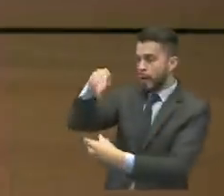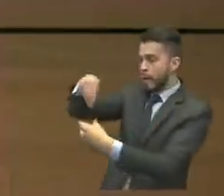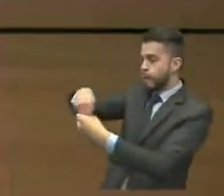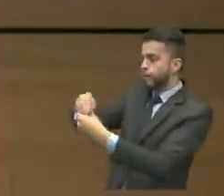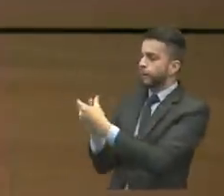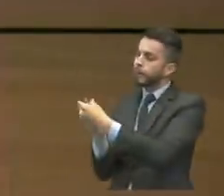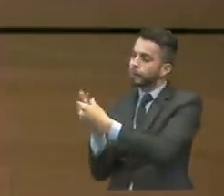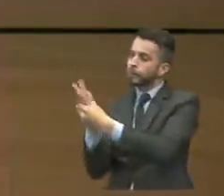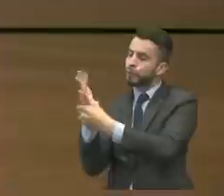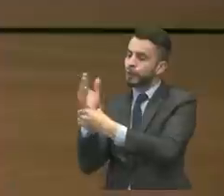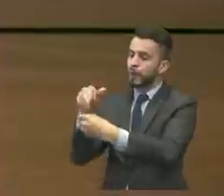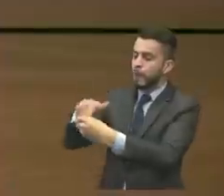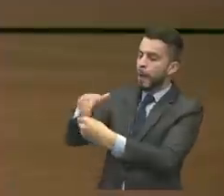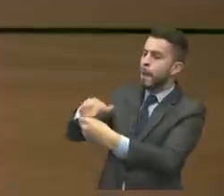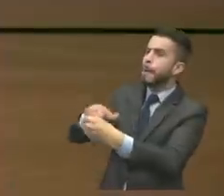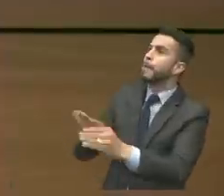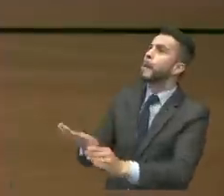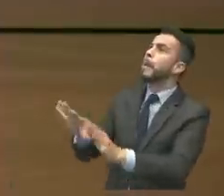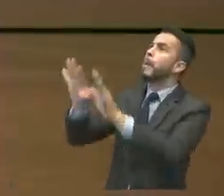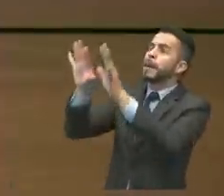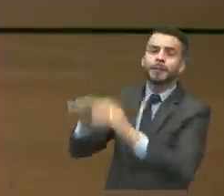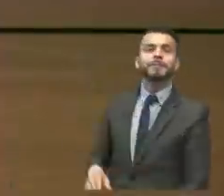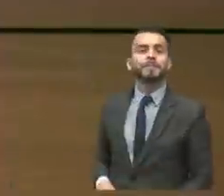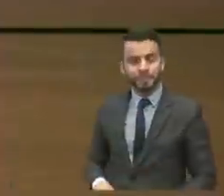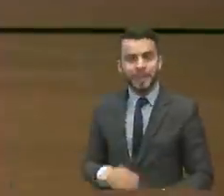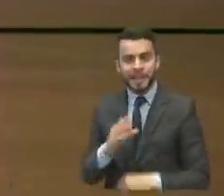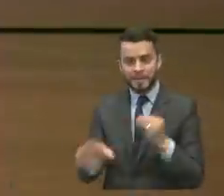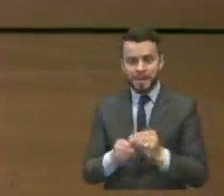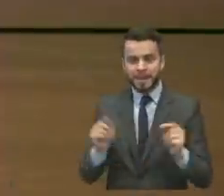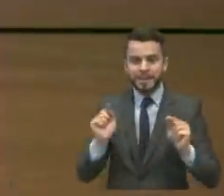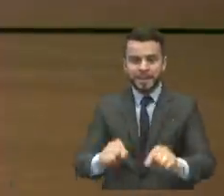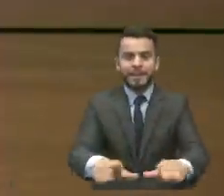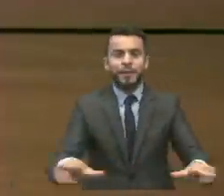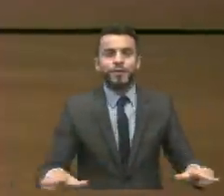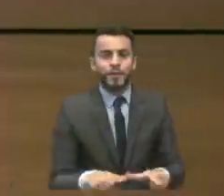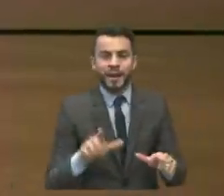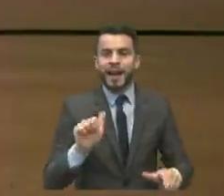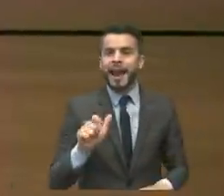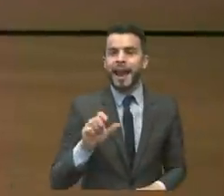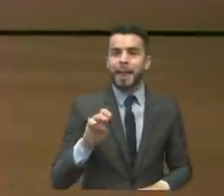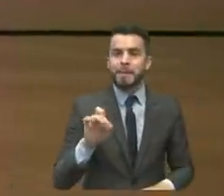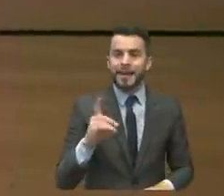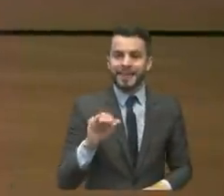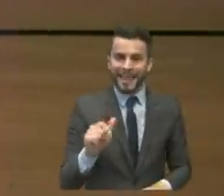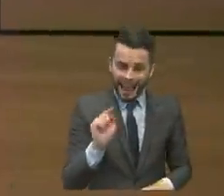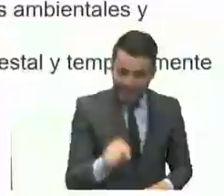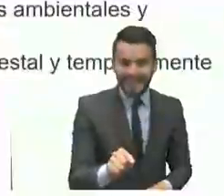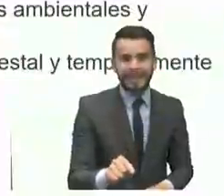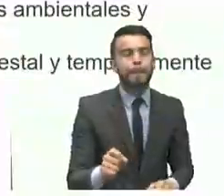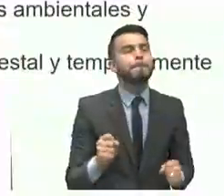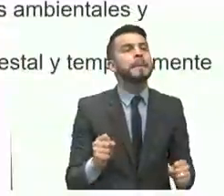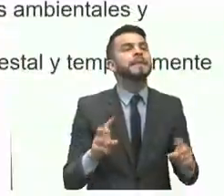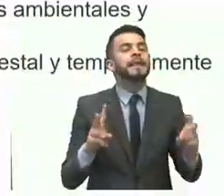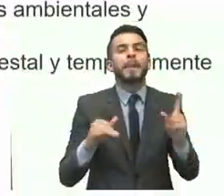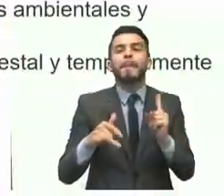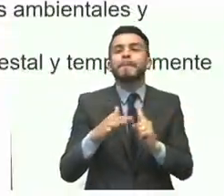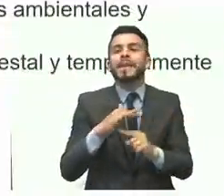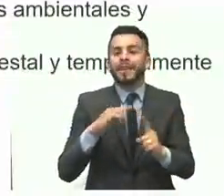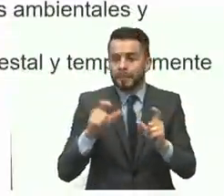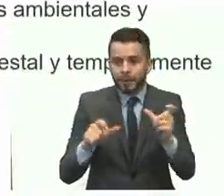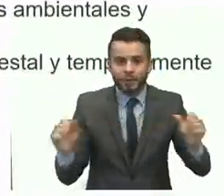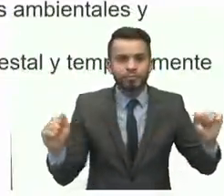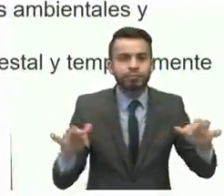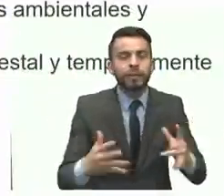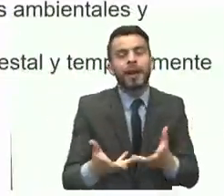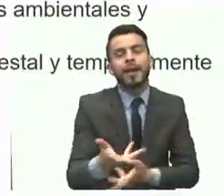las plazas alamedas, muchas formas de integración ambiental. Entonces, en ese sentido, creemos que esta